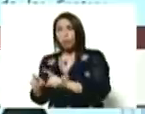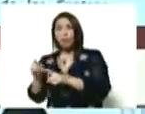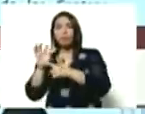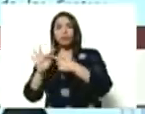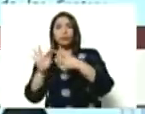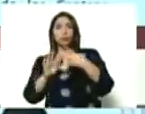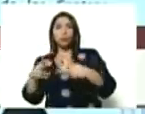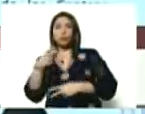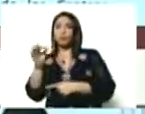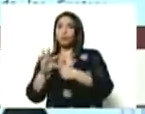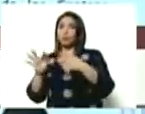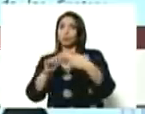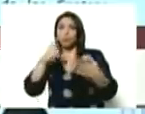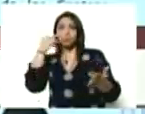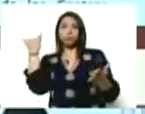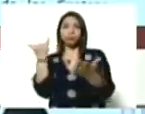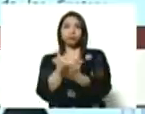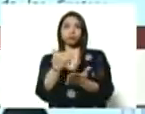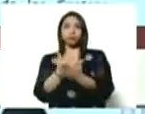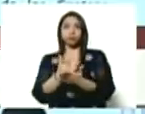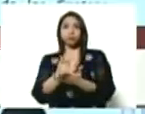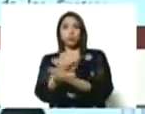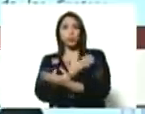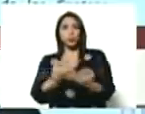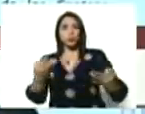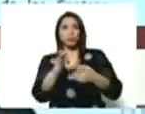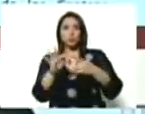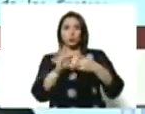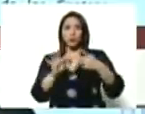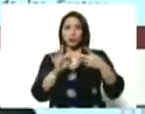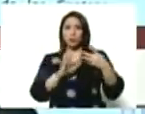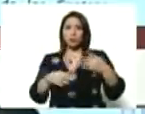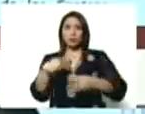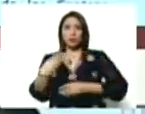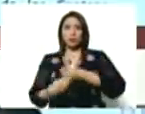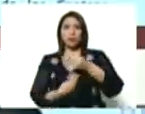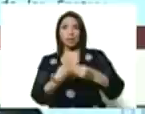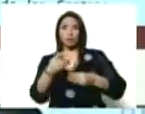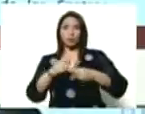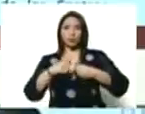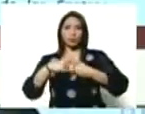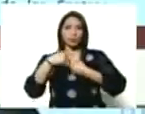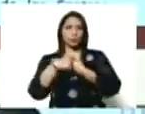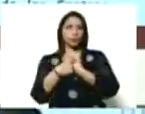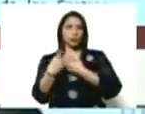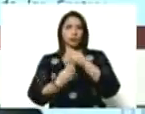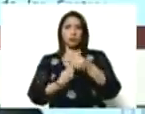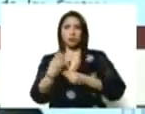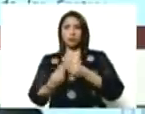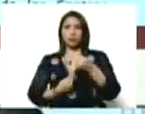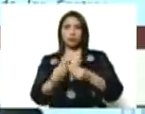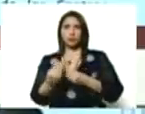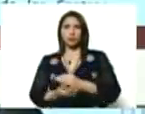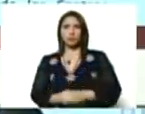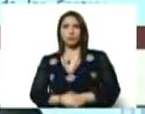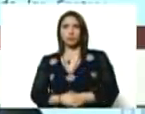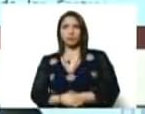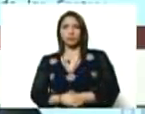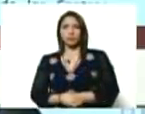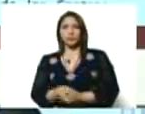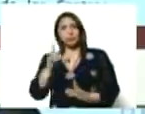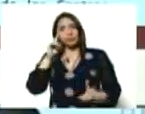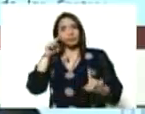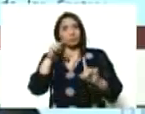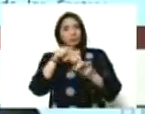que permitieran verificar el correcto funcionamiento de las aplicaciones electorales que integran las aplicaciones hacia la infraestructura de